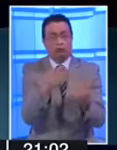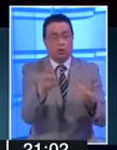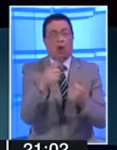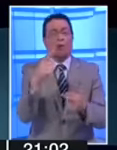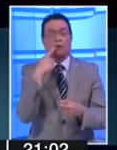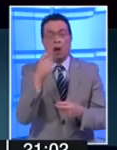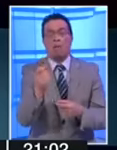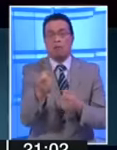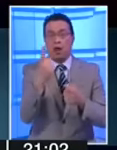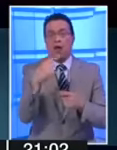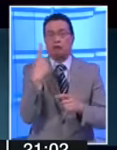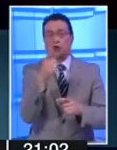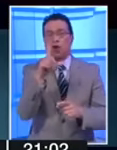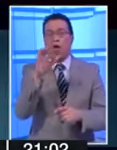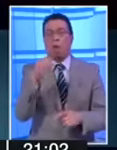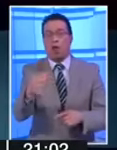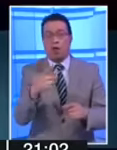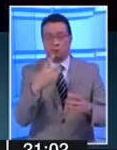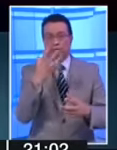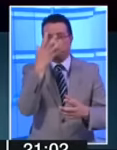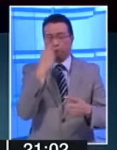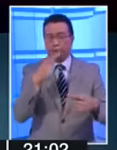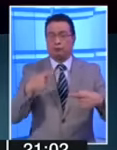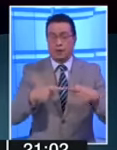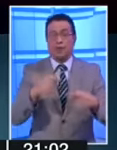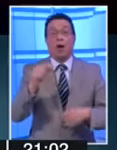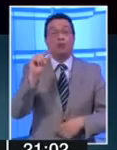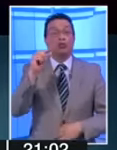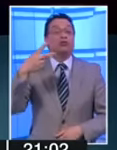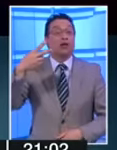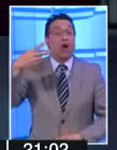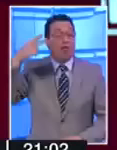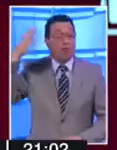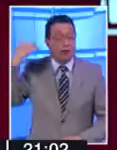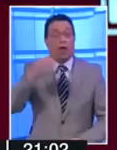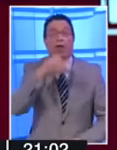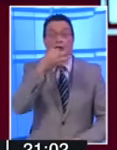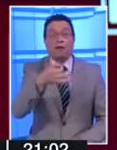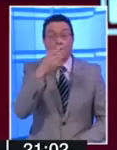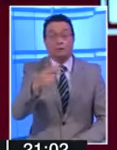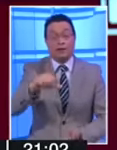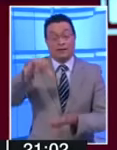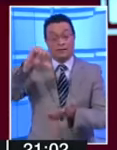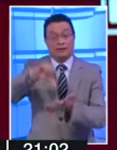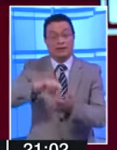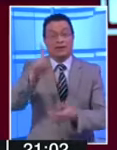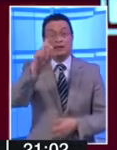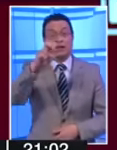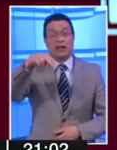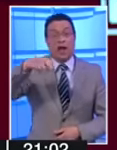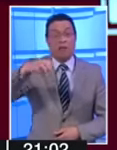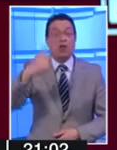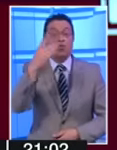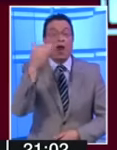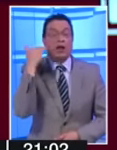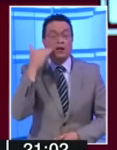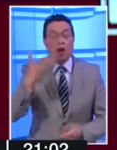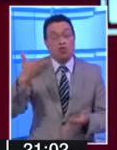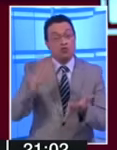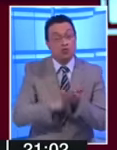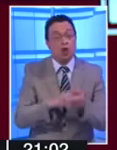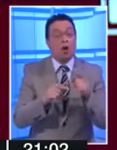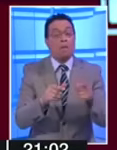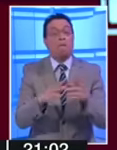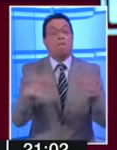la primera desautorización de la moneda. Anteayer vino esa frase en que decía que el centro del Sename, en que murió una niña, tiene